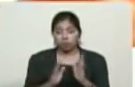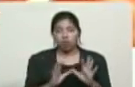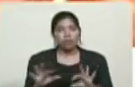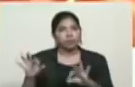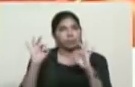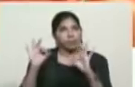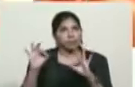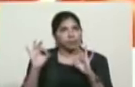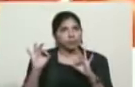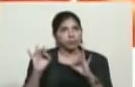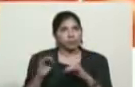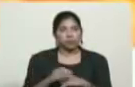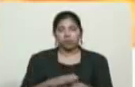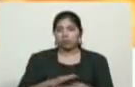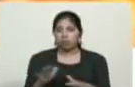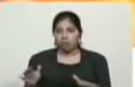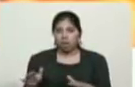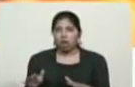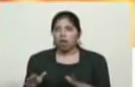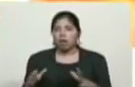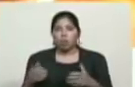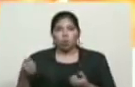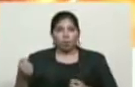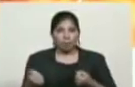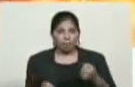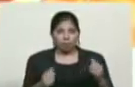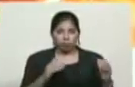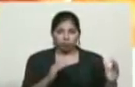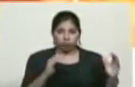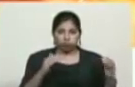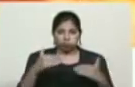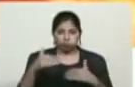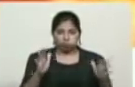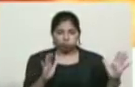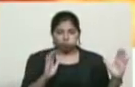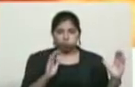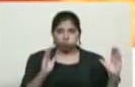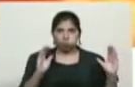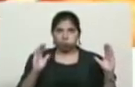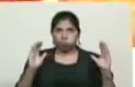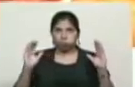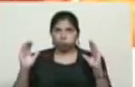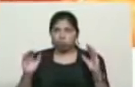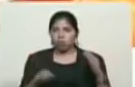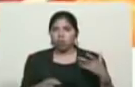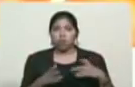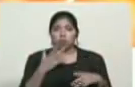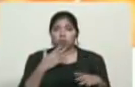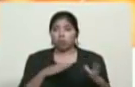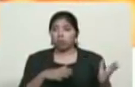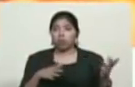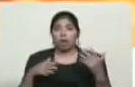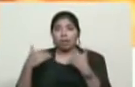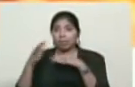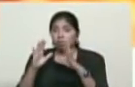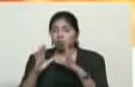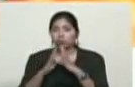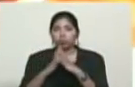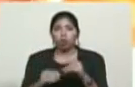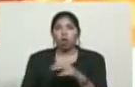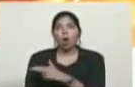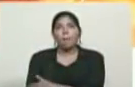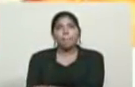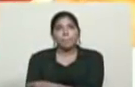con la tensión de sus piernas de manera que podamos ir en paralelo avanzando en todo este esquema de distribución